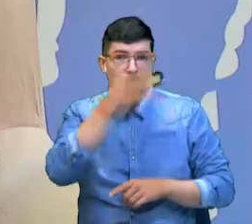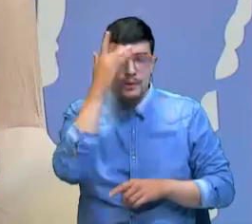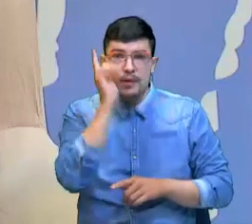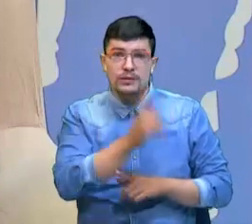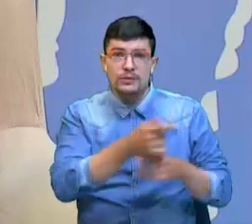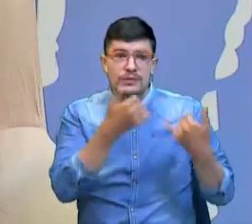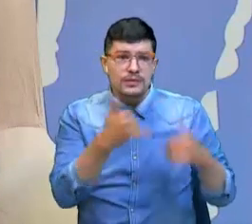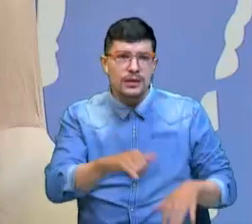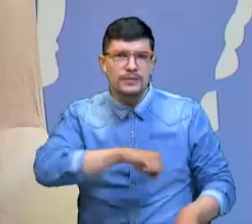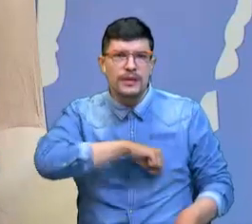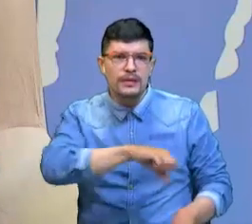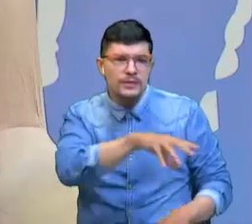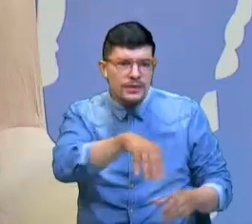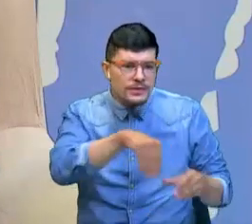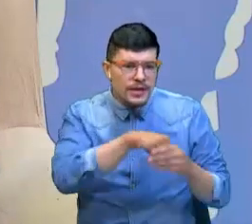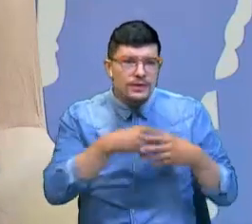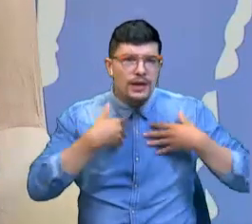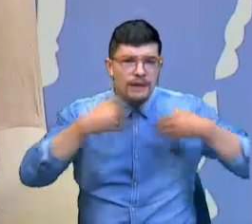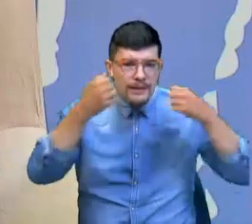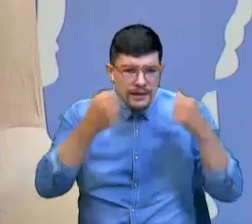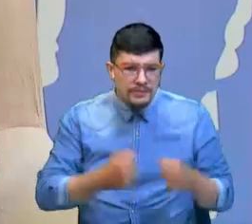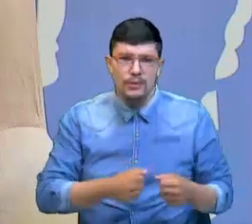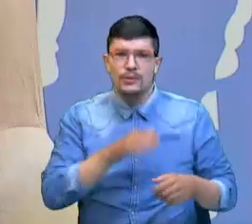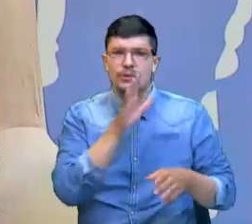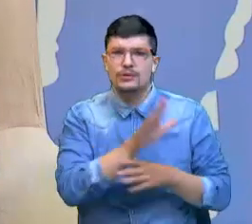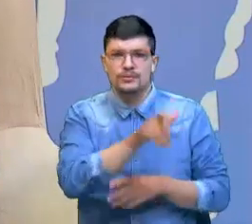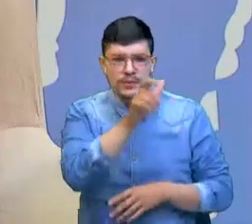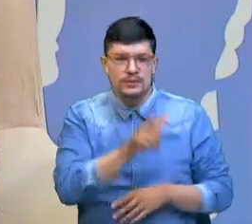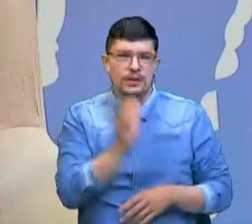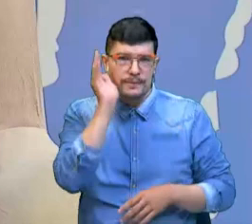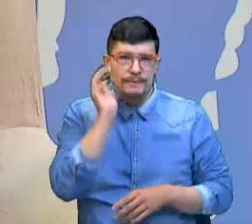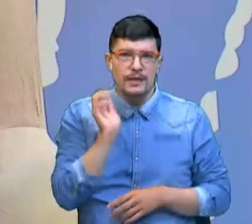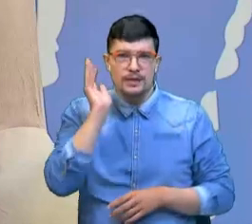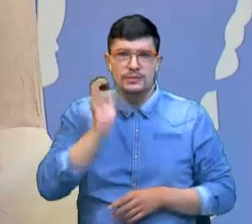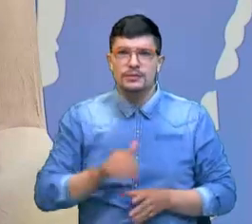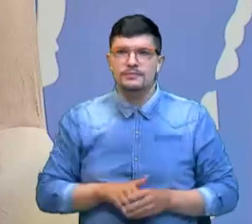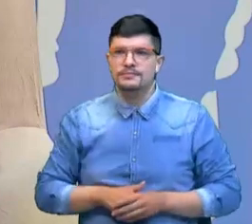derecho adquirido, ya está dentro del patrimonio de esta pensionada.